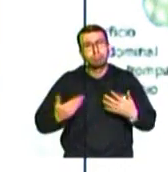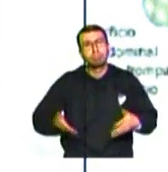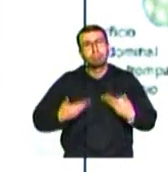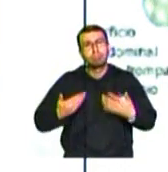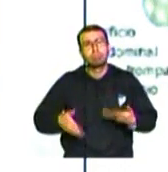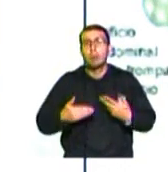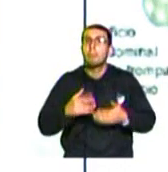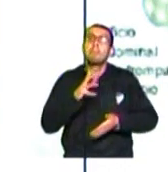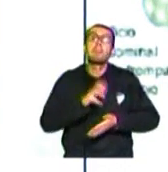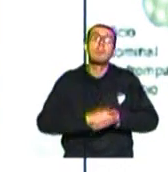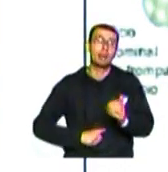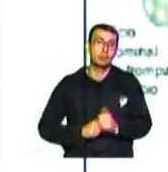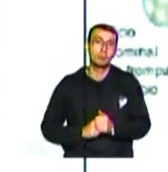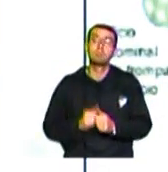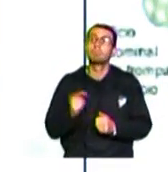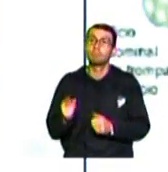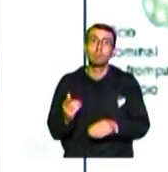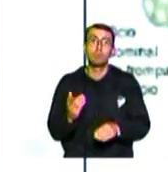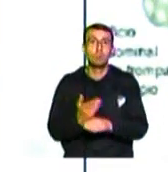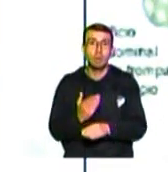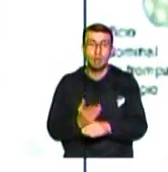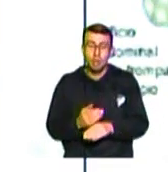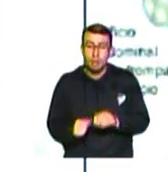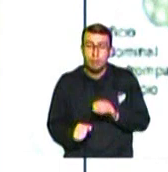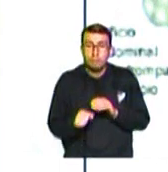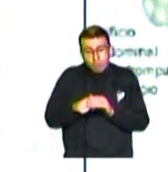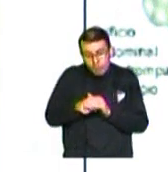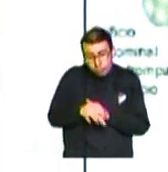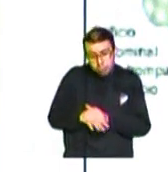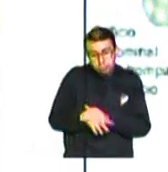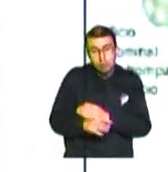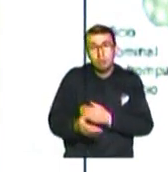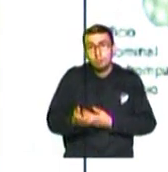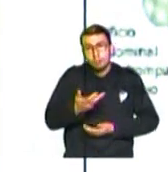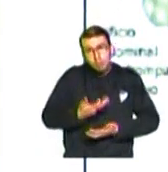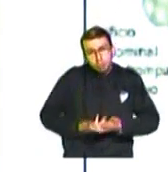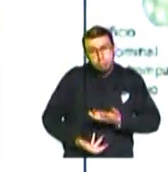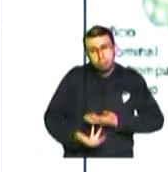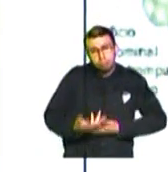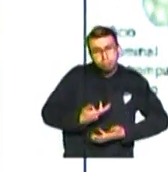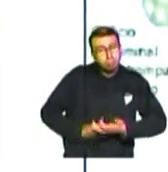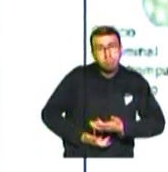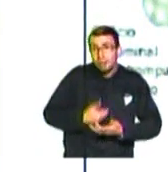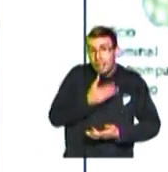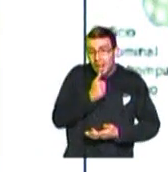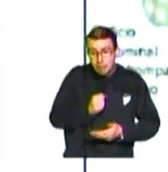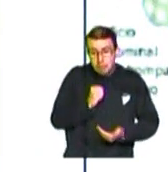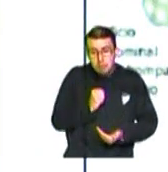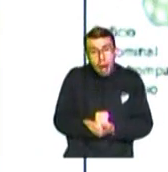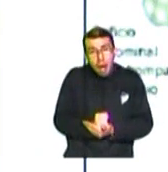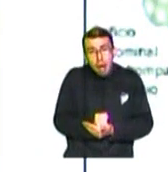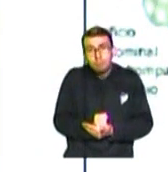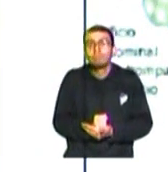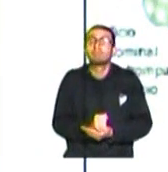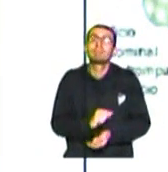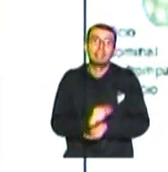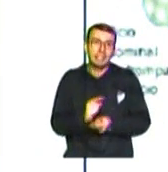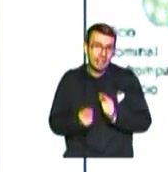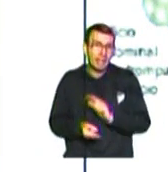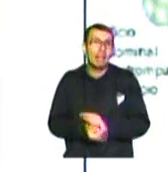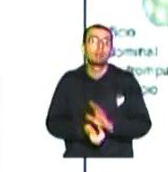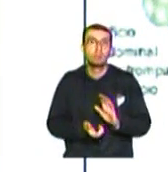relacione con alteraciones de la aireación vaginal, de la oxigenación vaginal, va a tener cambios. Todo lo que tenga que ver con